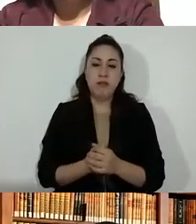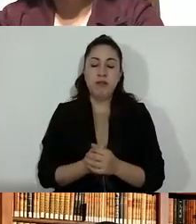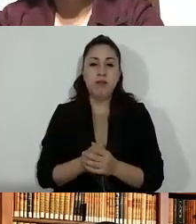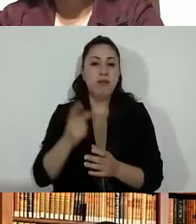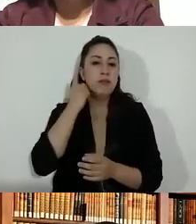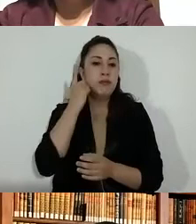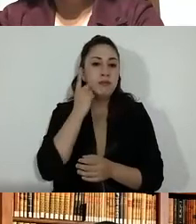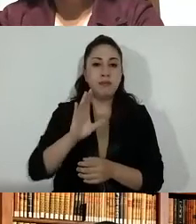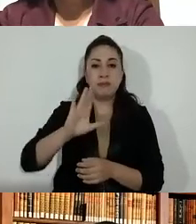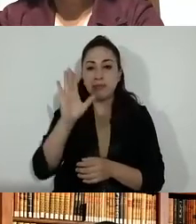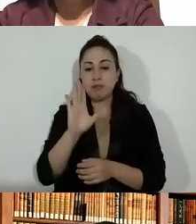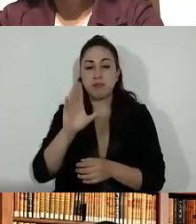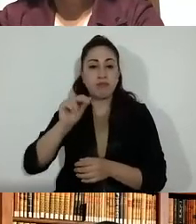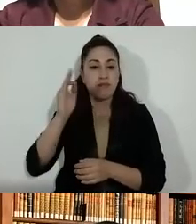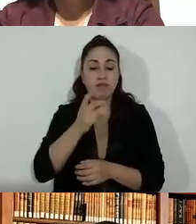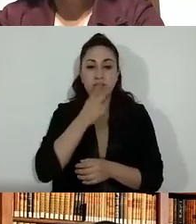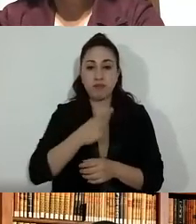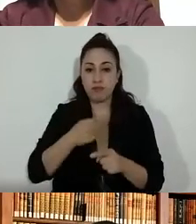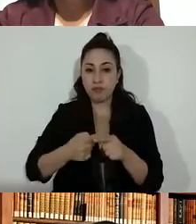algún diputado en contra?